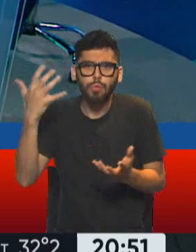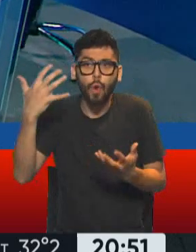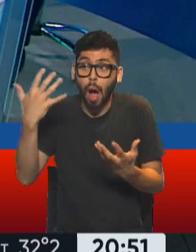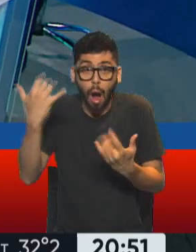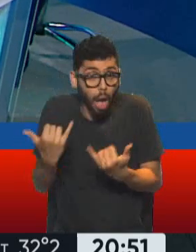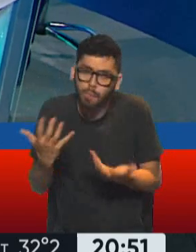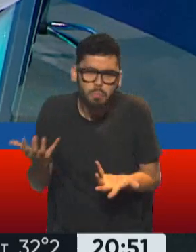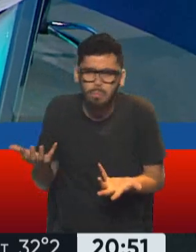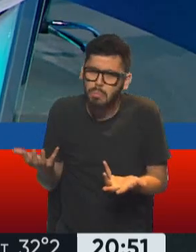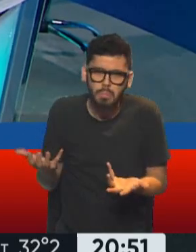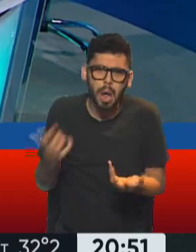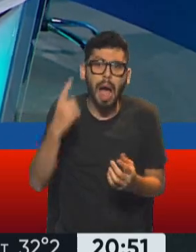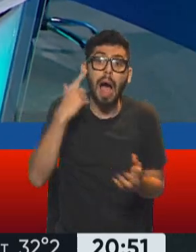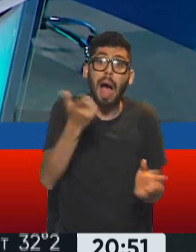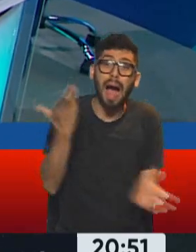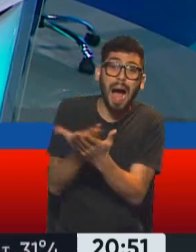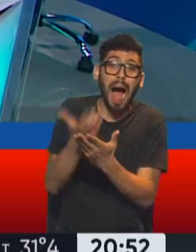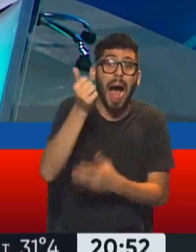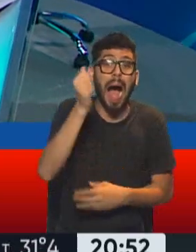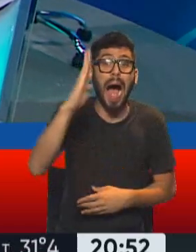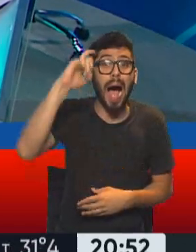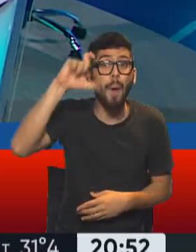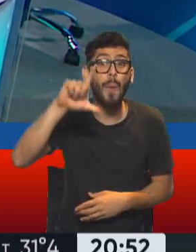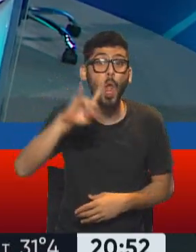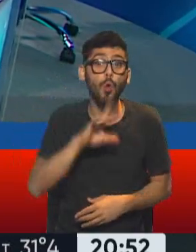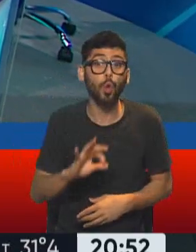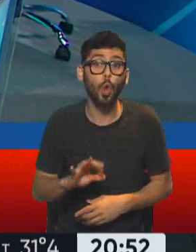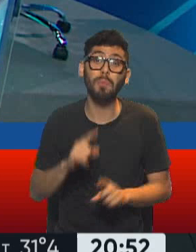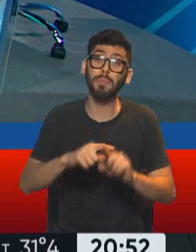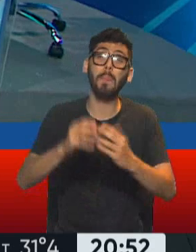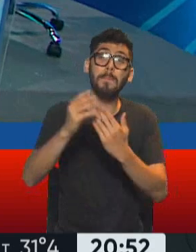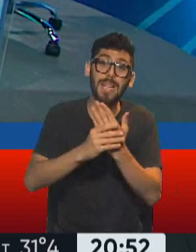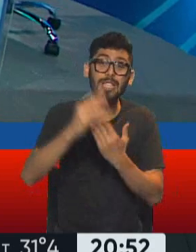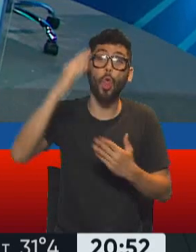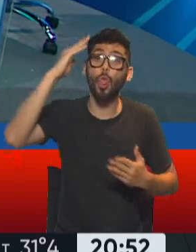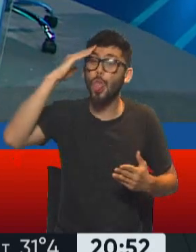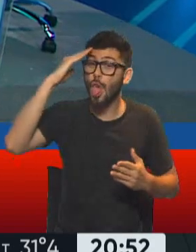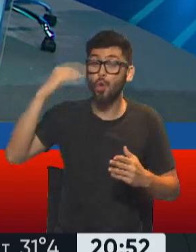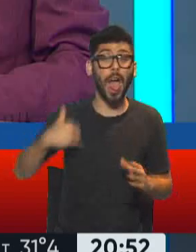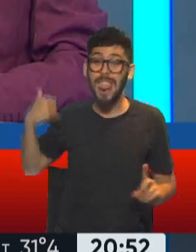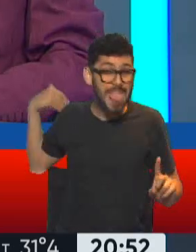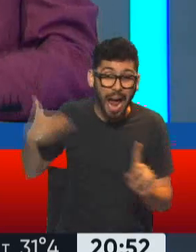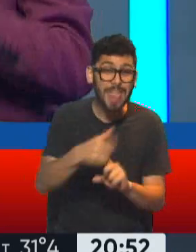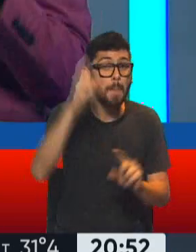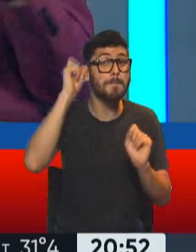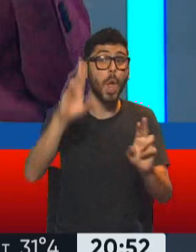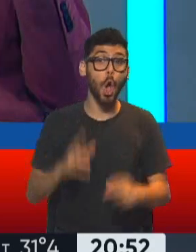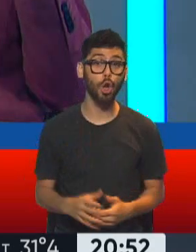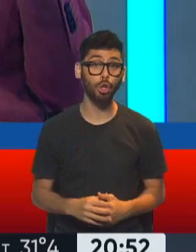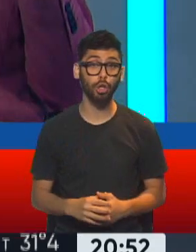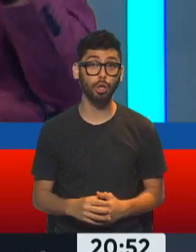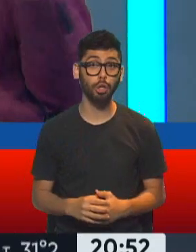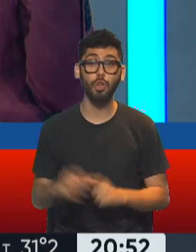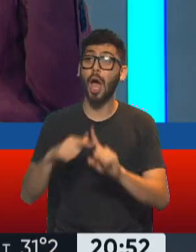amparado por ave luto a bruto fue el peor ministro de cultura que tuvo la argentina algo peor que a